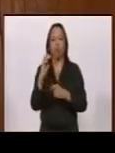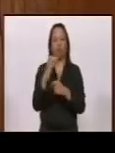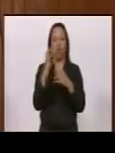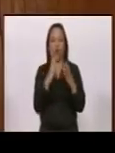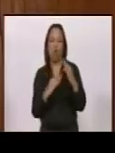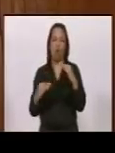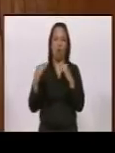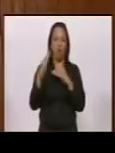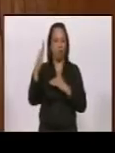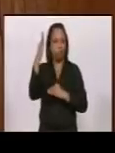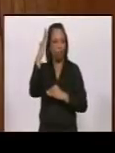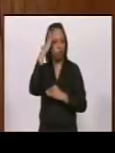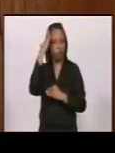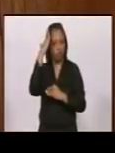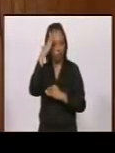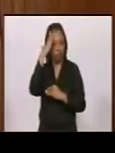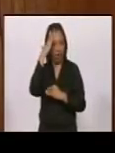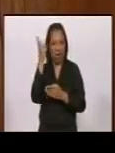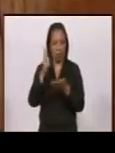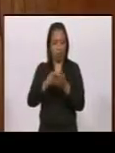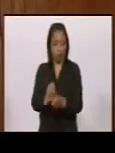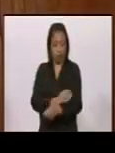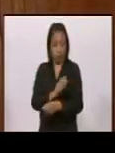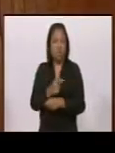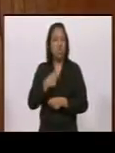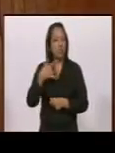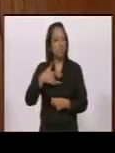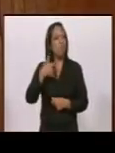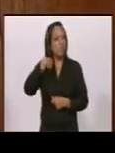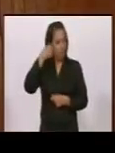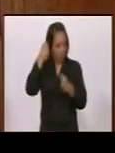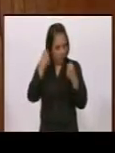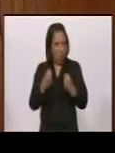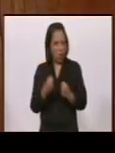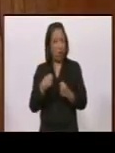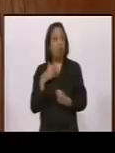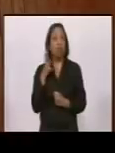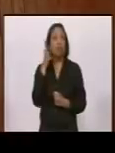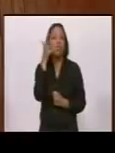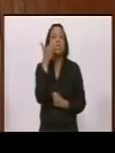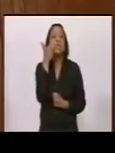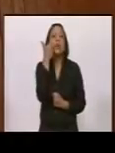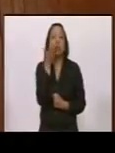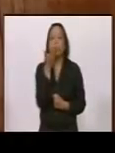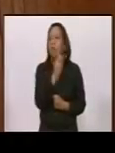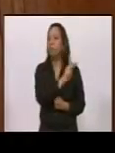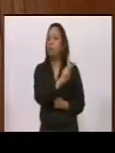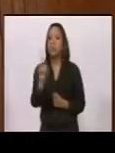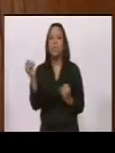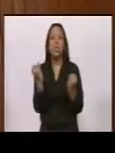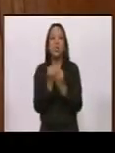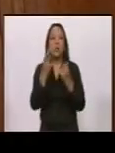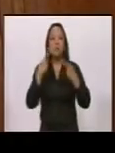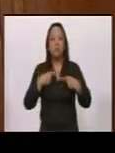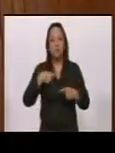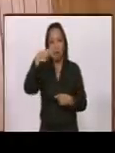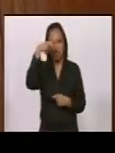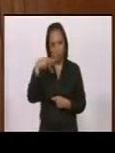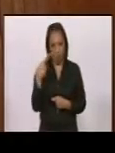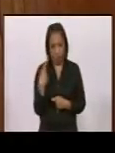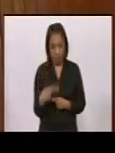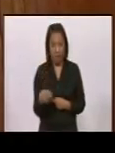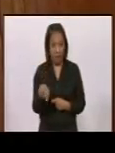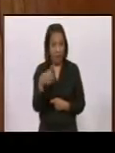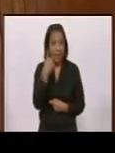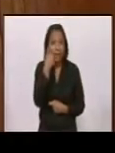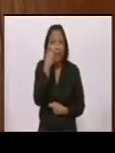emergente. Estoy seguro que este anhelo lo comparte la inmensa mayoría de los mexicanos que